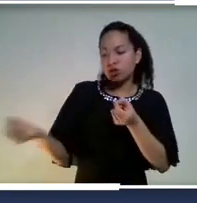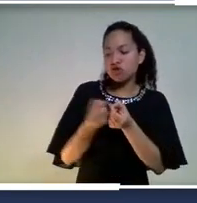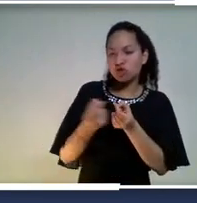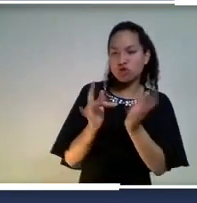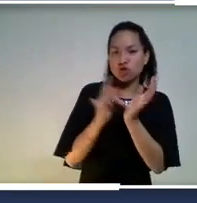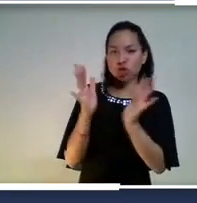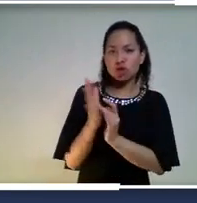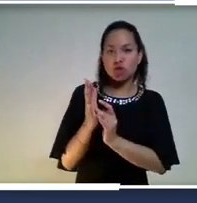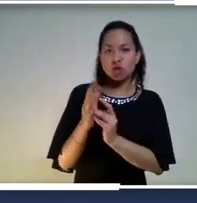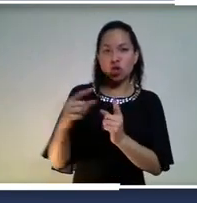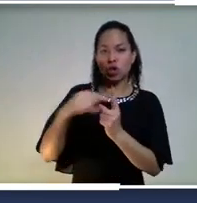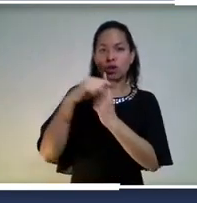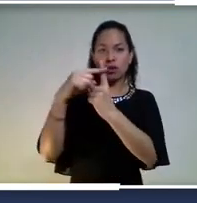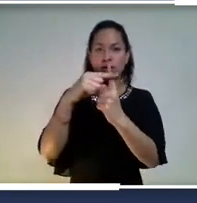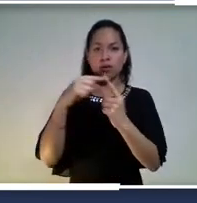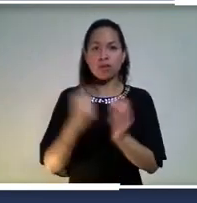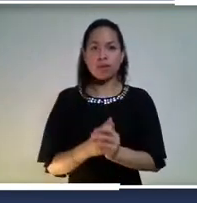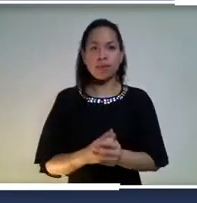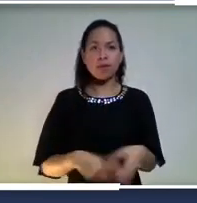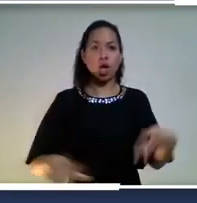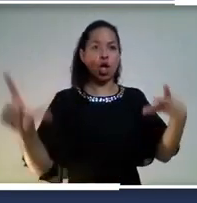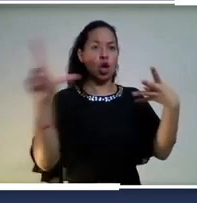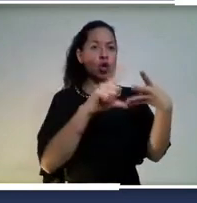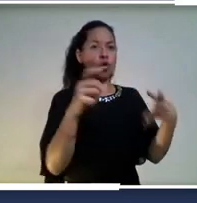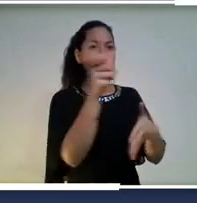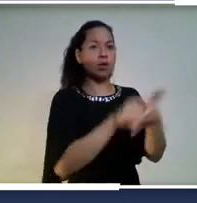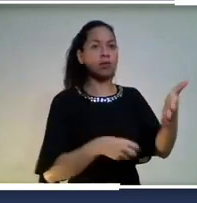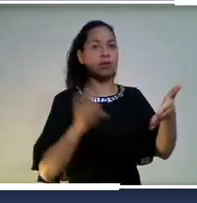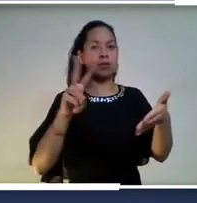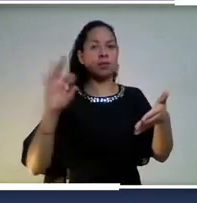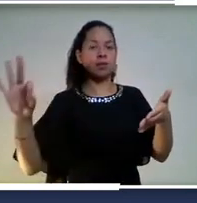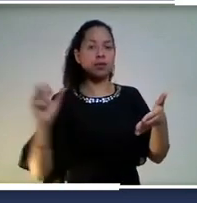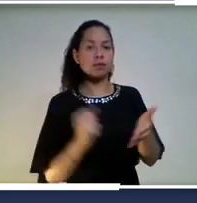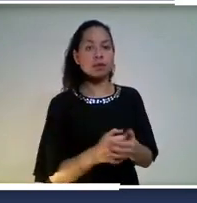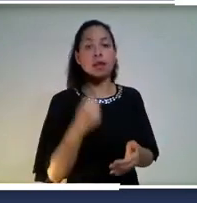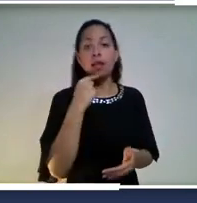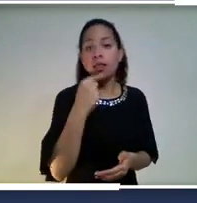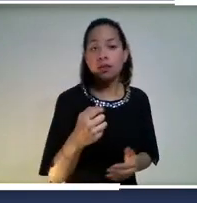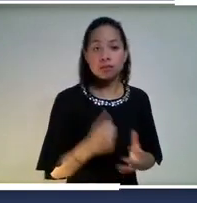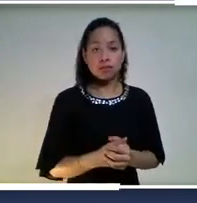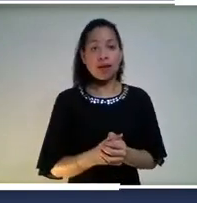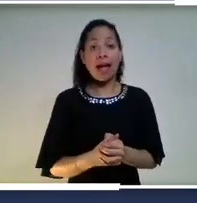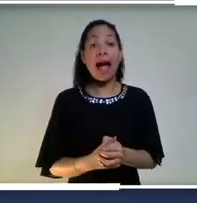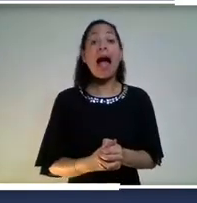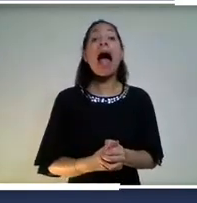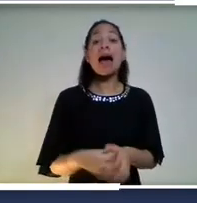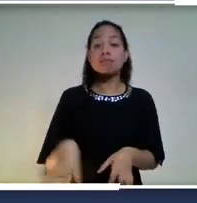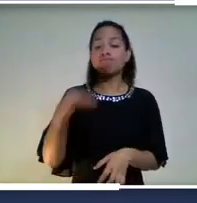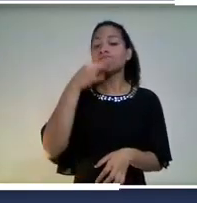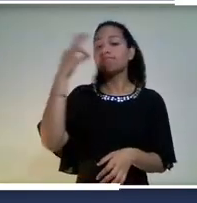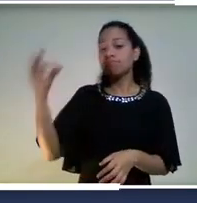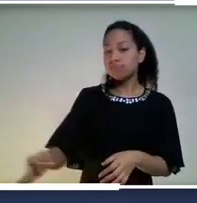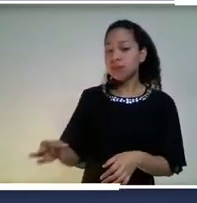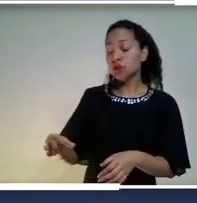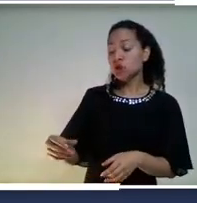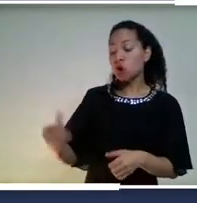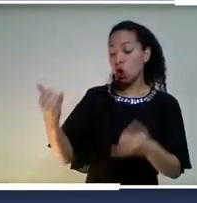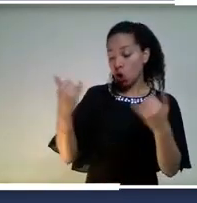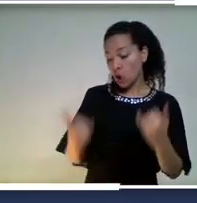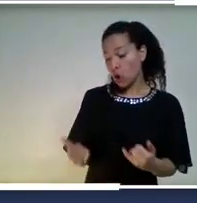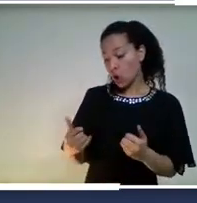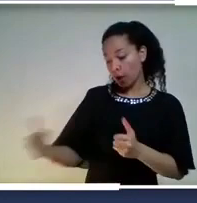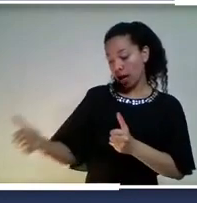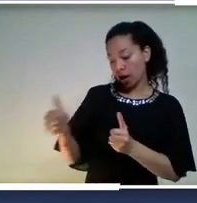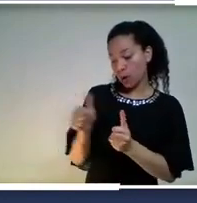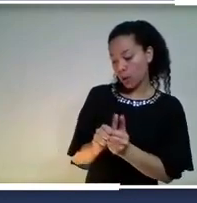estarás conmigo en el paraíso bueno vamos a tener para decir con la pantalla porque aparentemente dice parece que